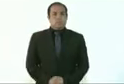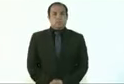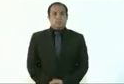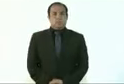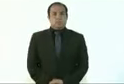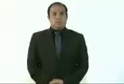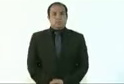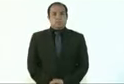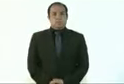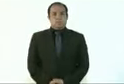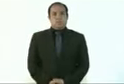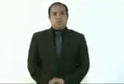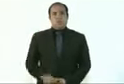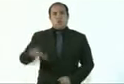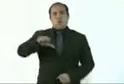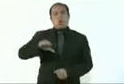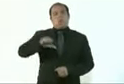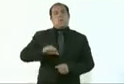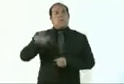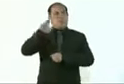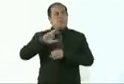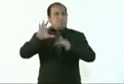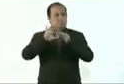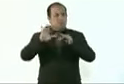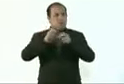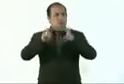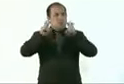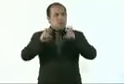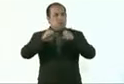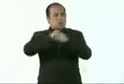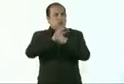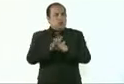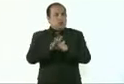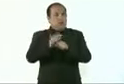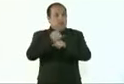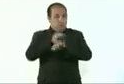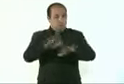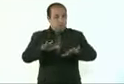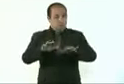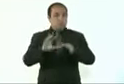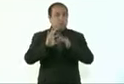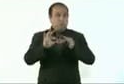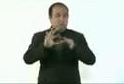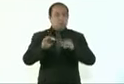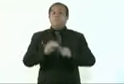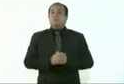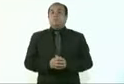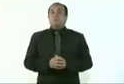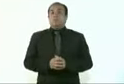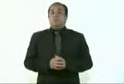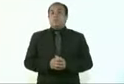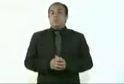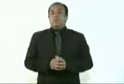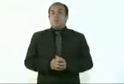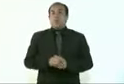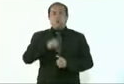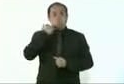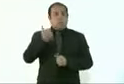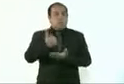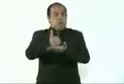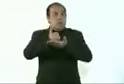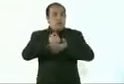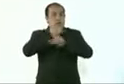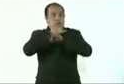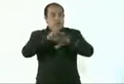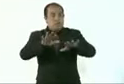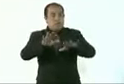una relación de cómo está el tema del COVID en la ciudad con los datos y particularmente queremos que nos ayuden a difundir que a